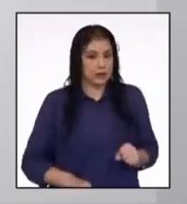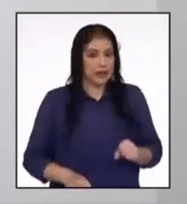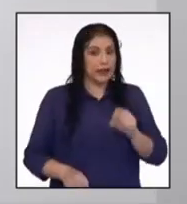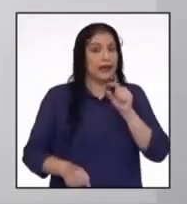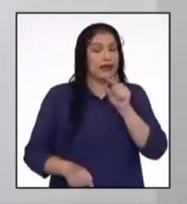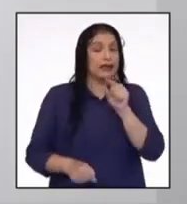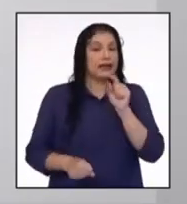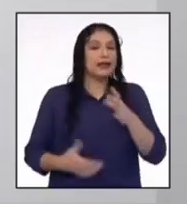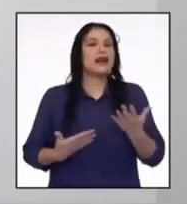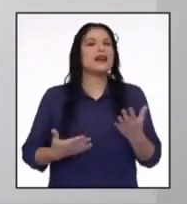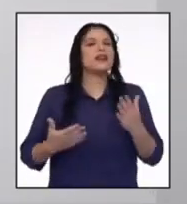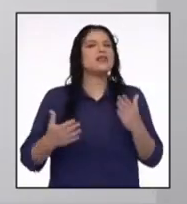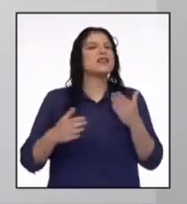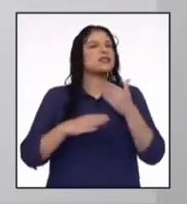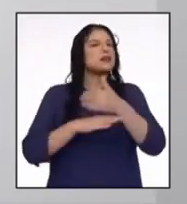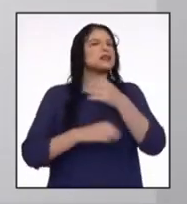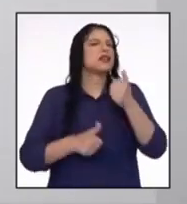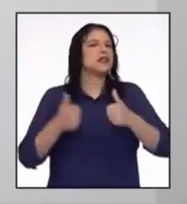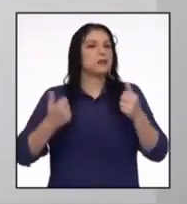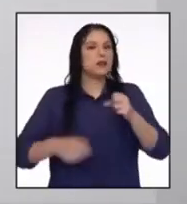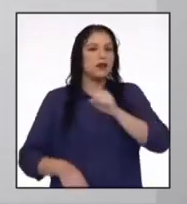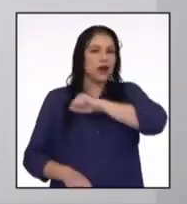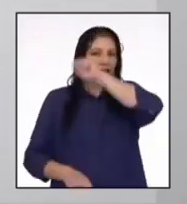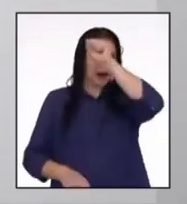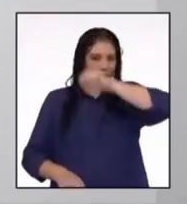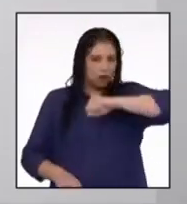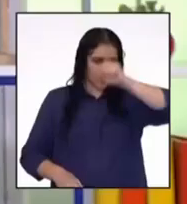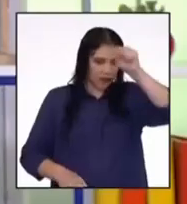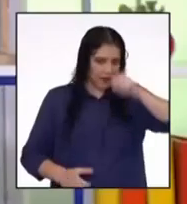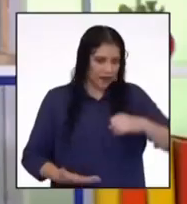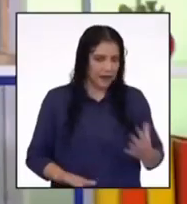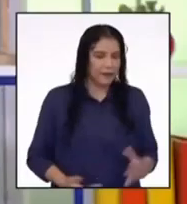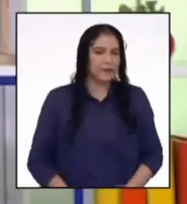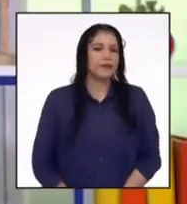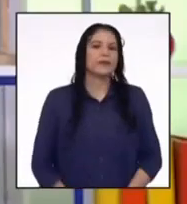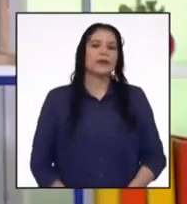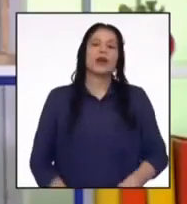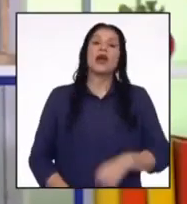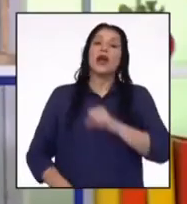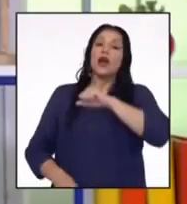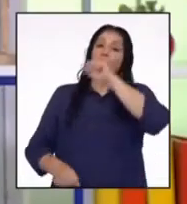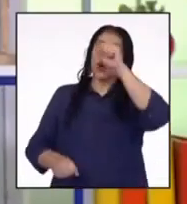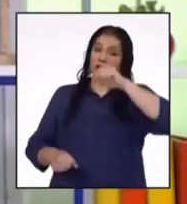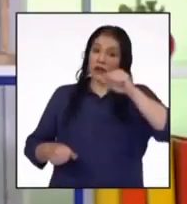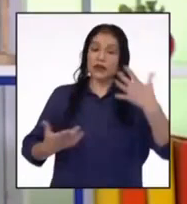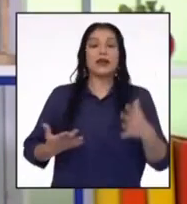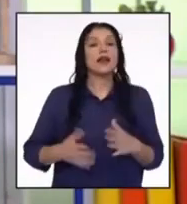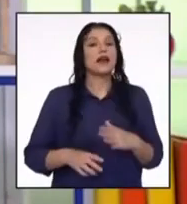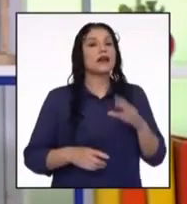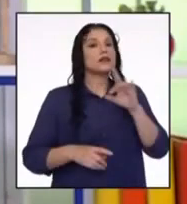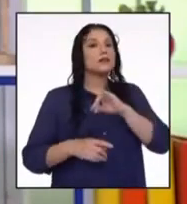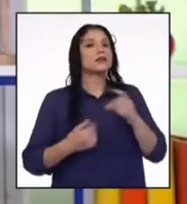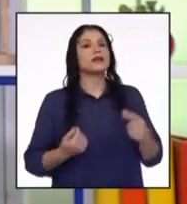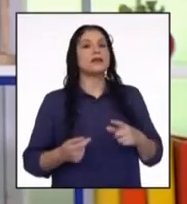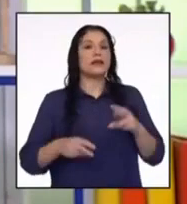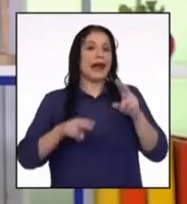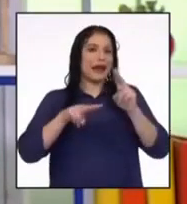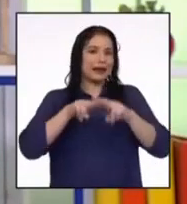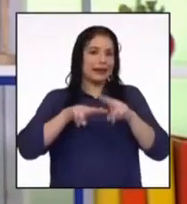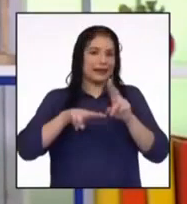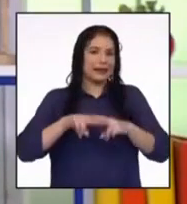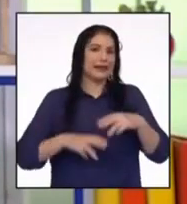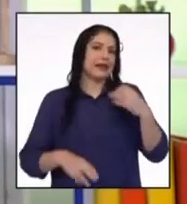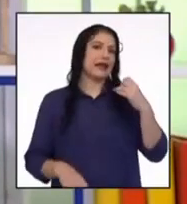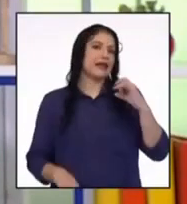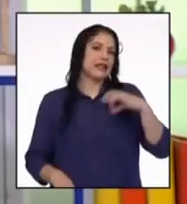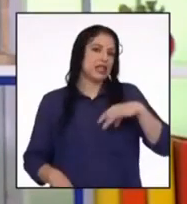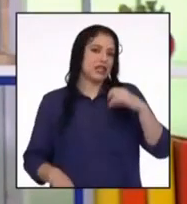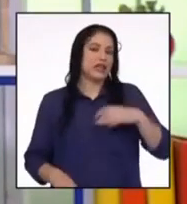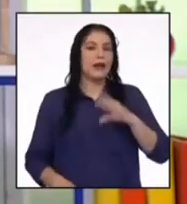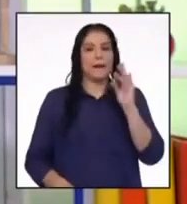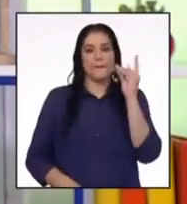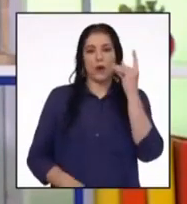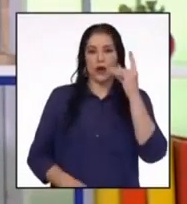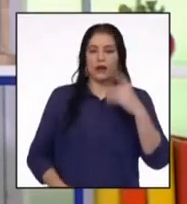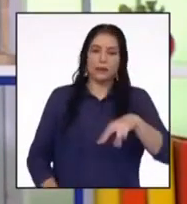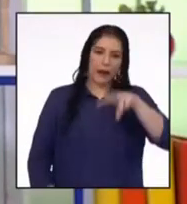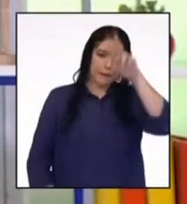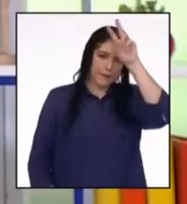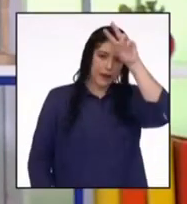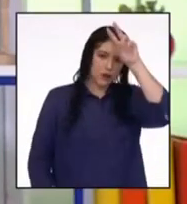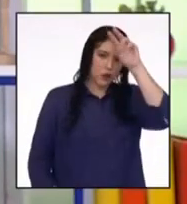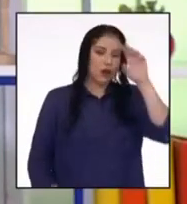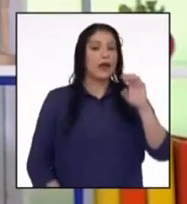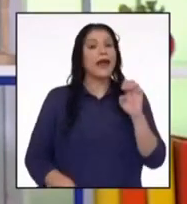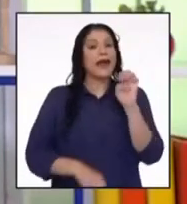es atravesado por la cordillera de los Andes. Cordillera que atraviesa los países de Argentina, Chile, Bolivia,